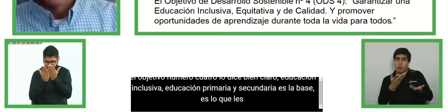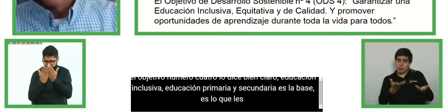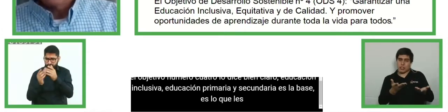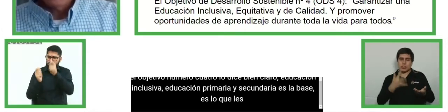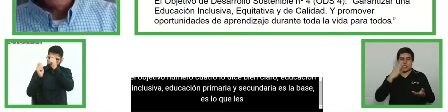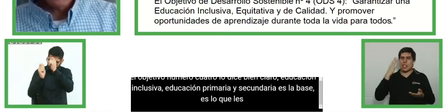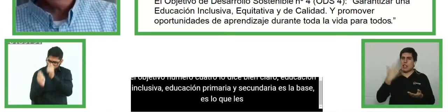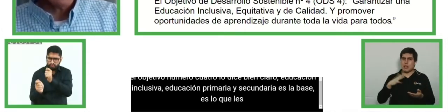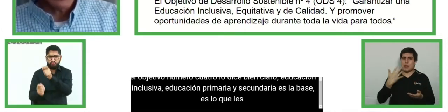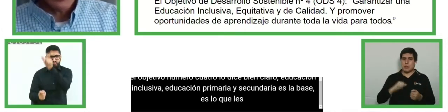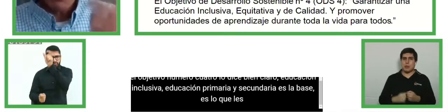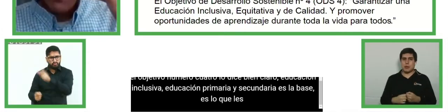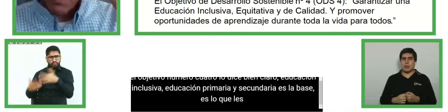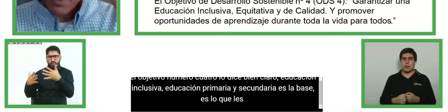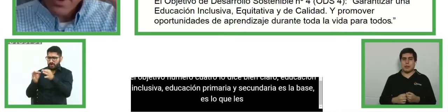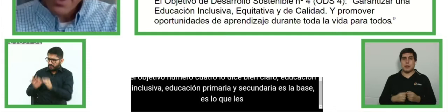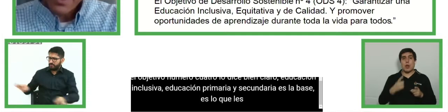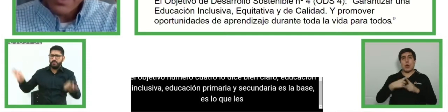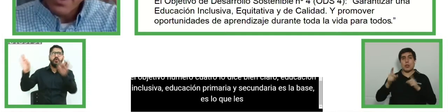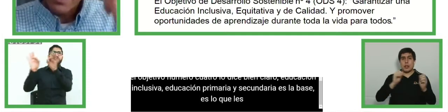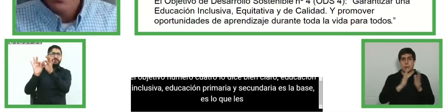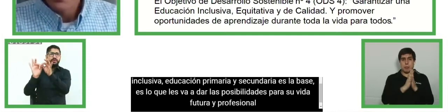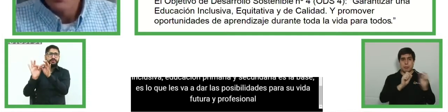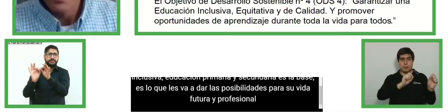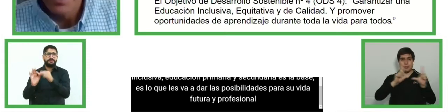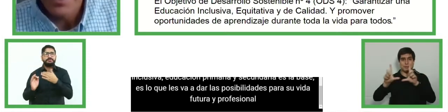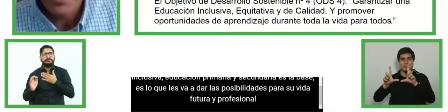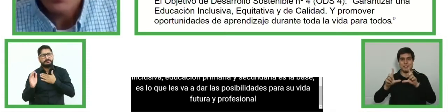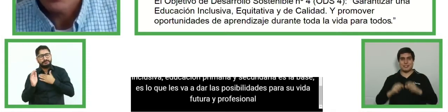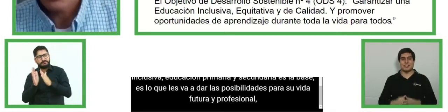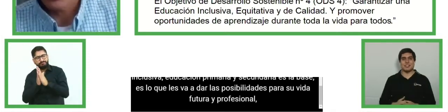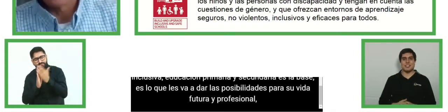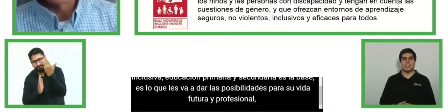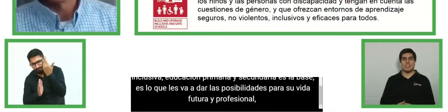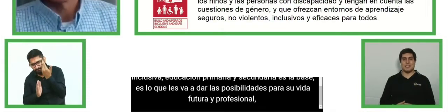fundamental. Siguiente, transparencia, por favor.